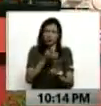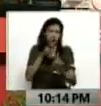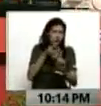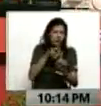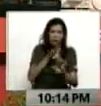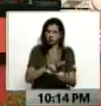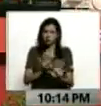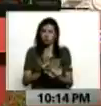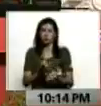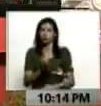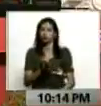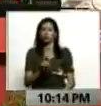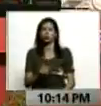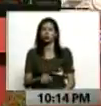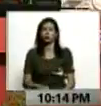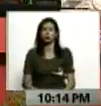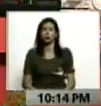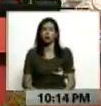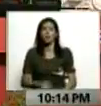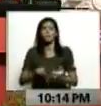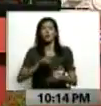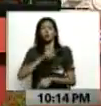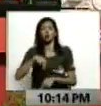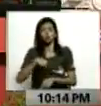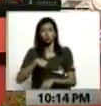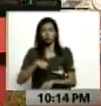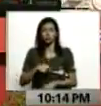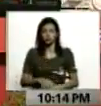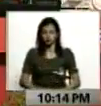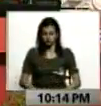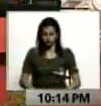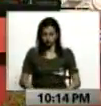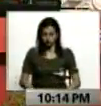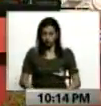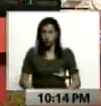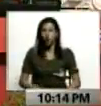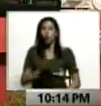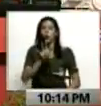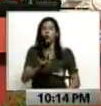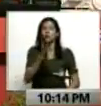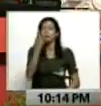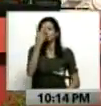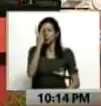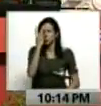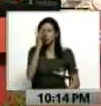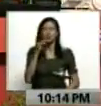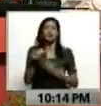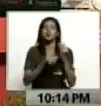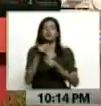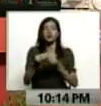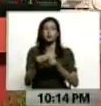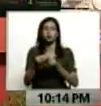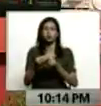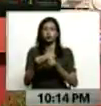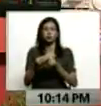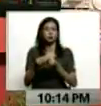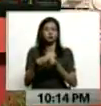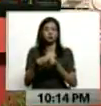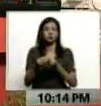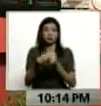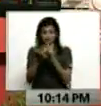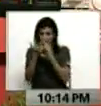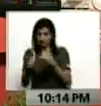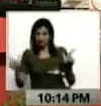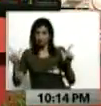no no estamos enseñados contra nadie pero nosotros cuando mire nosotros cuando salimos el 4 de Febrero lo